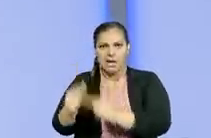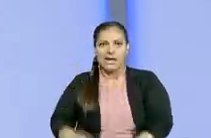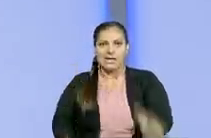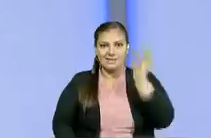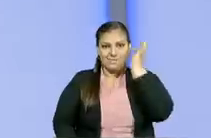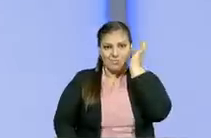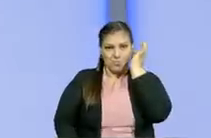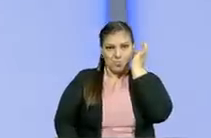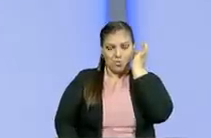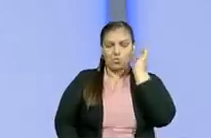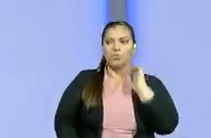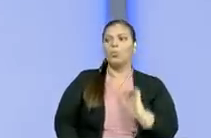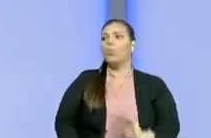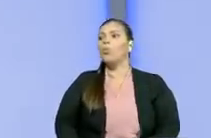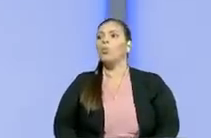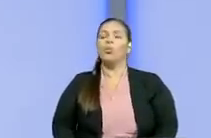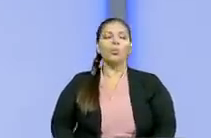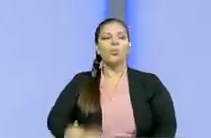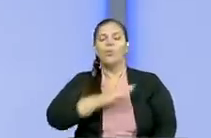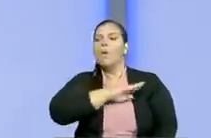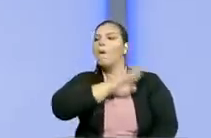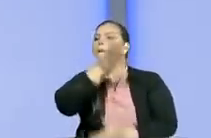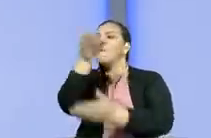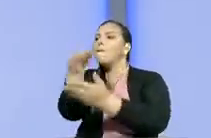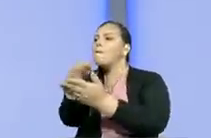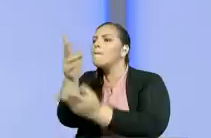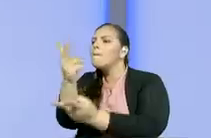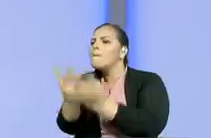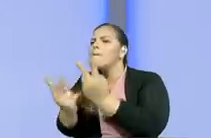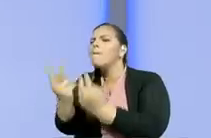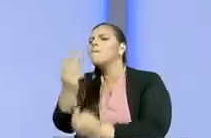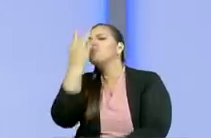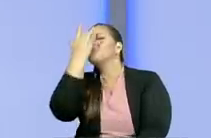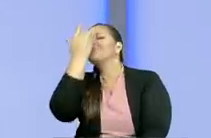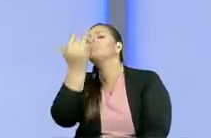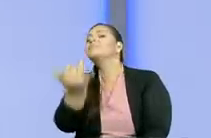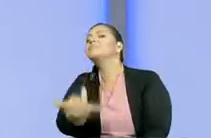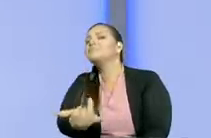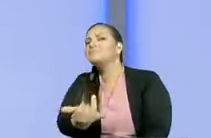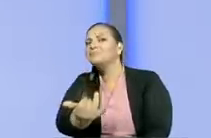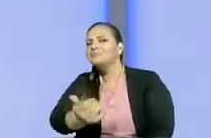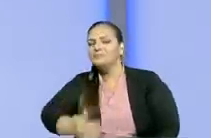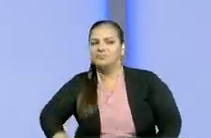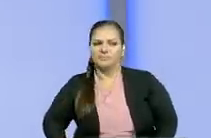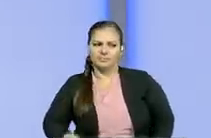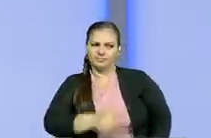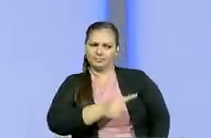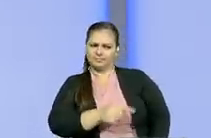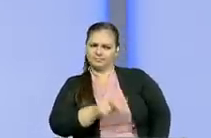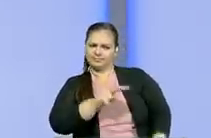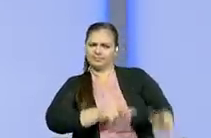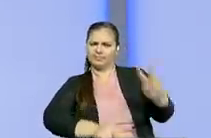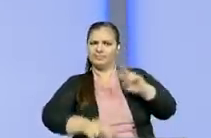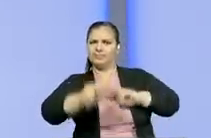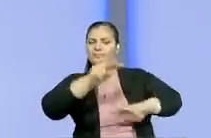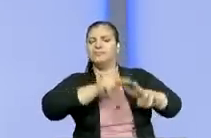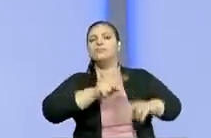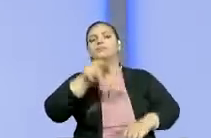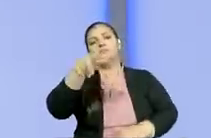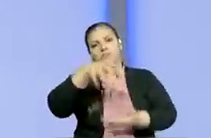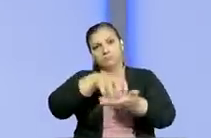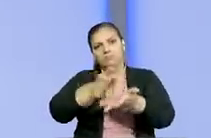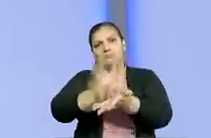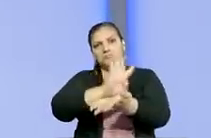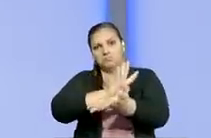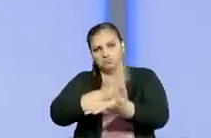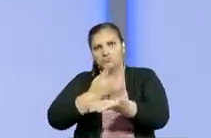cosa es el rechazo u observación política, otro es el mundo administrativo, y esto es sin perjuicio de una responsabilidad o